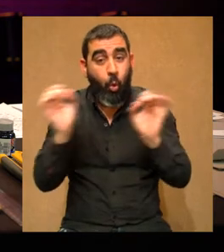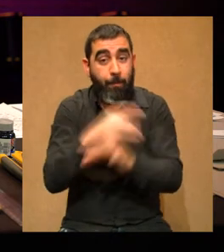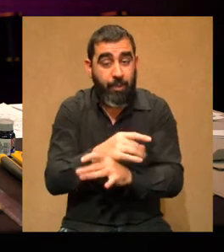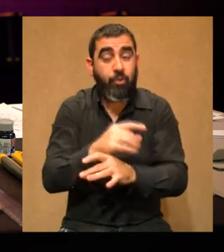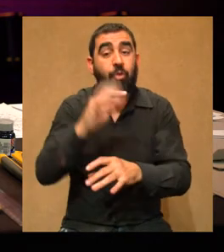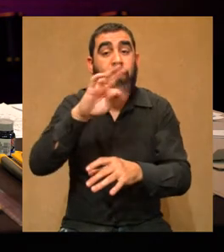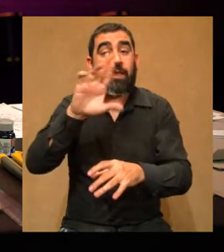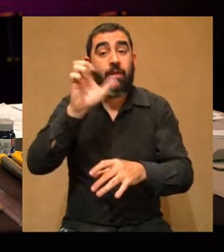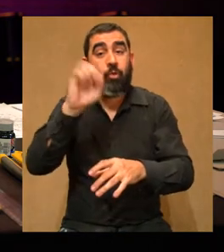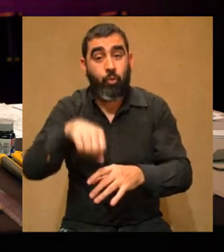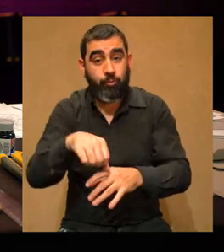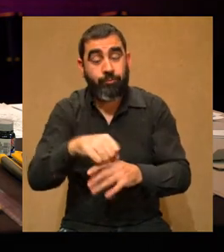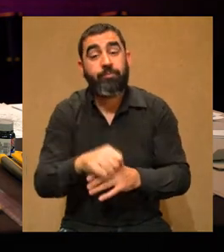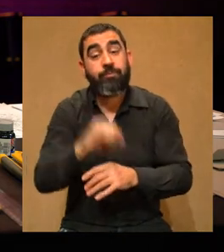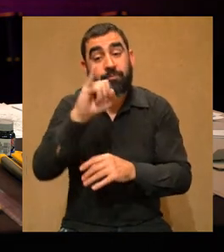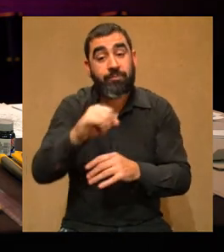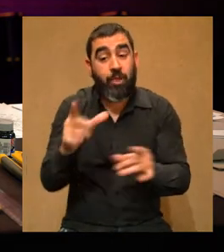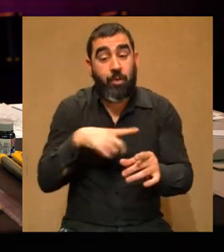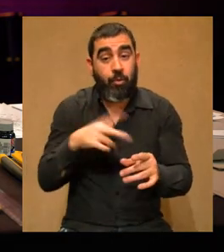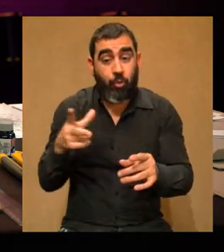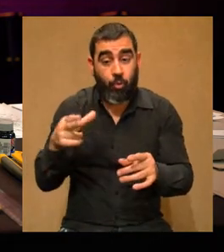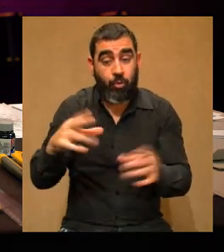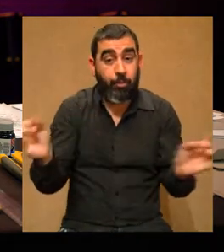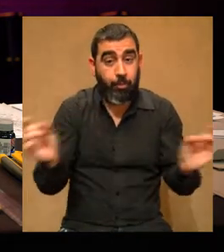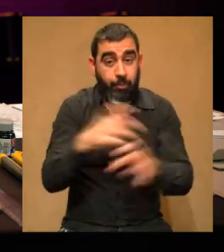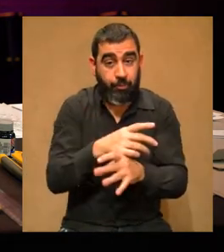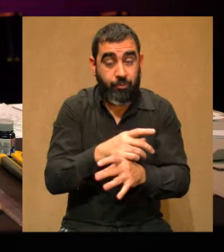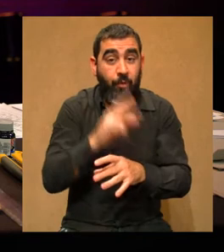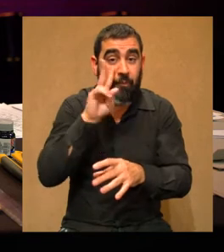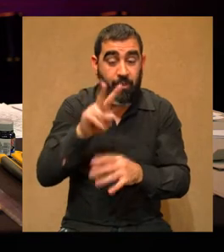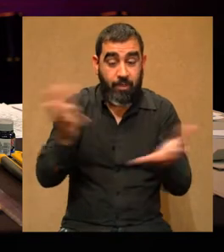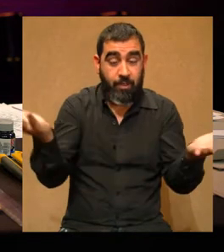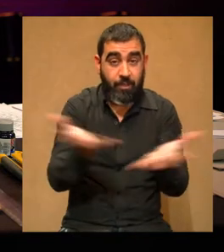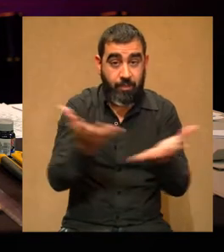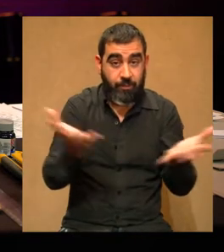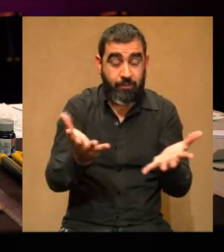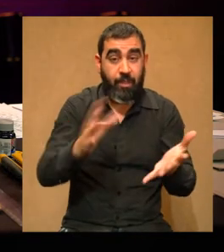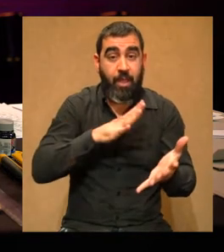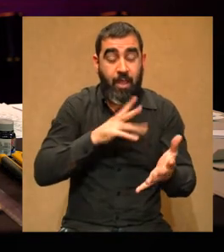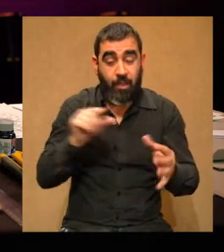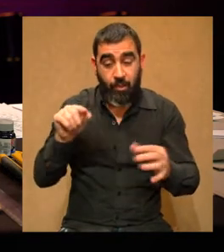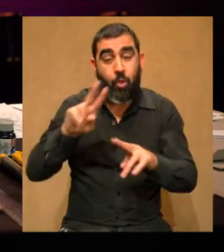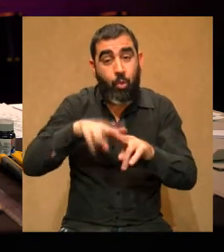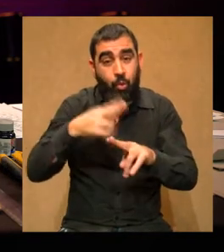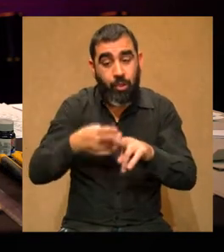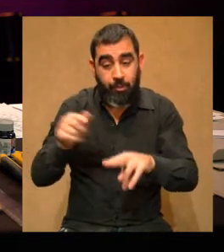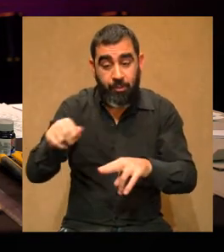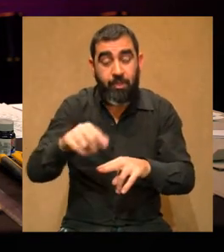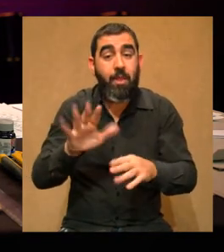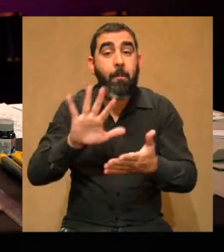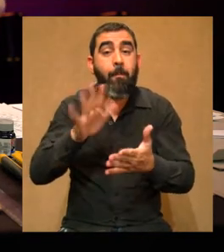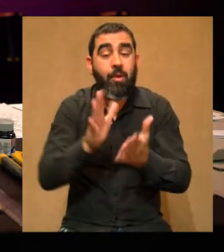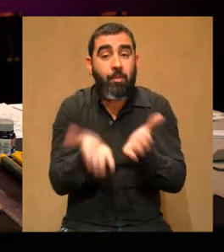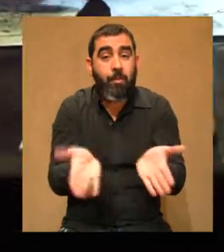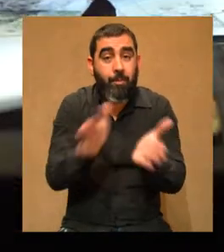serían télam para reflect entonces una vez que lo cortamos van a ver que acá tienen unas líneas con unas manitos